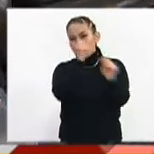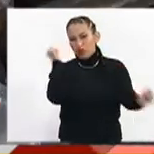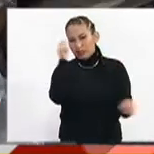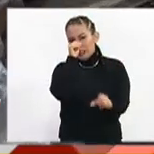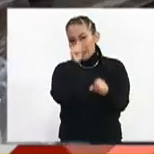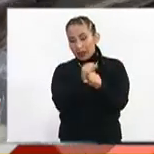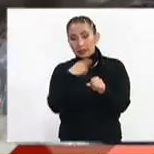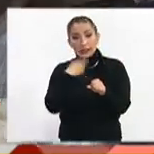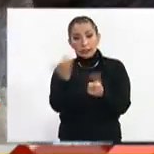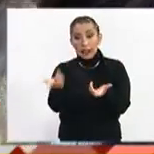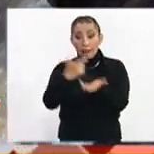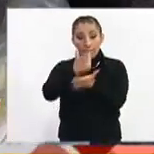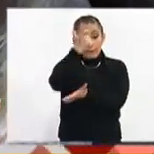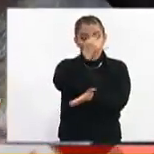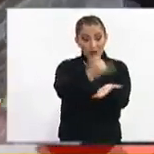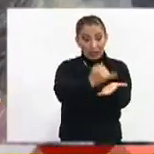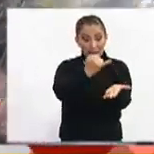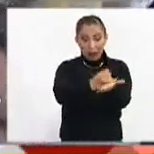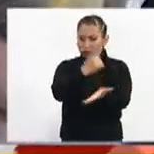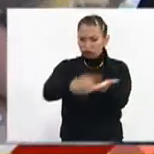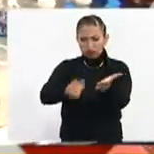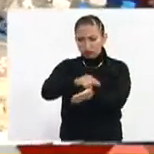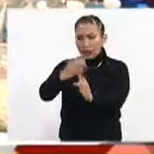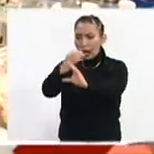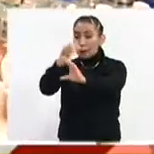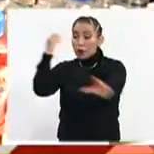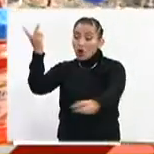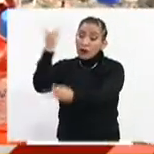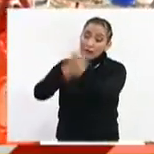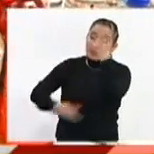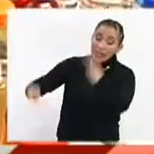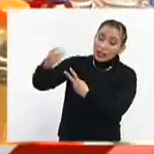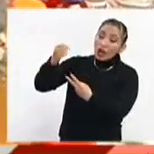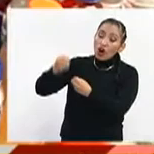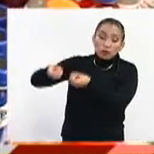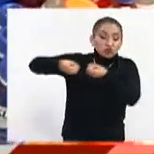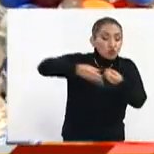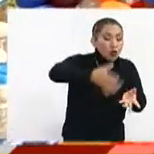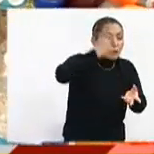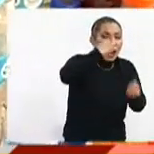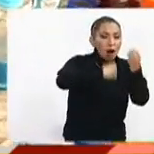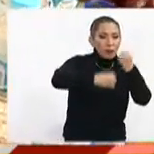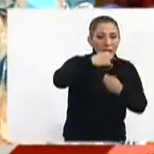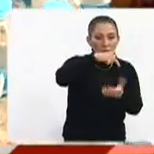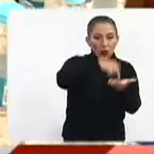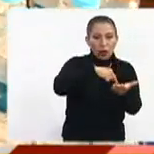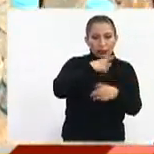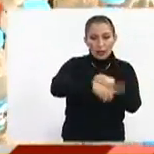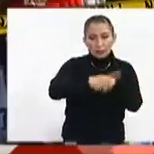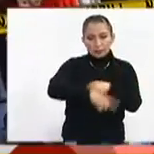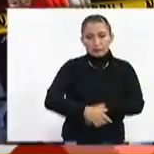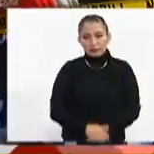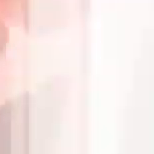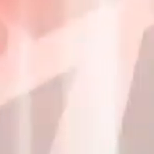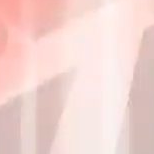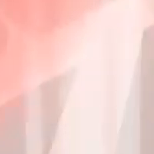Transportes exentará del pago de peaje a los vehículos de carga que lleguen con víveres a las zonas afectadas.